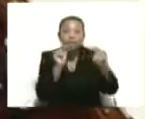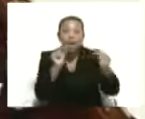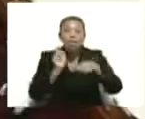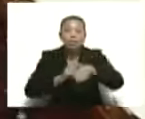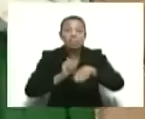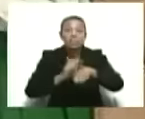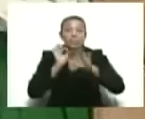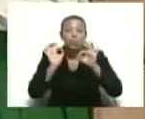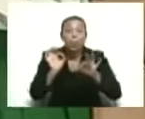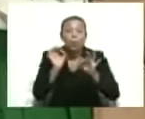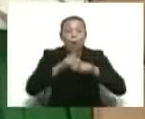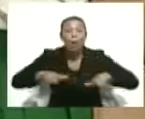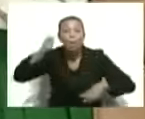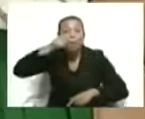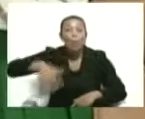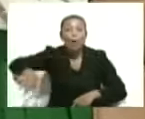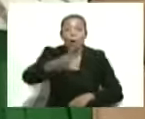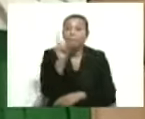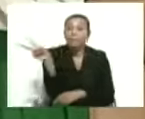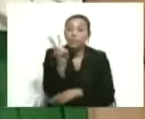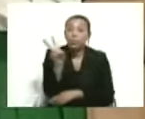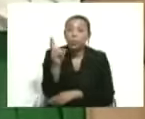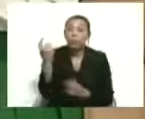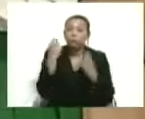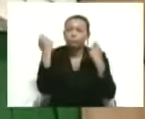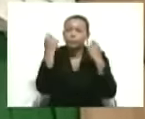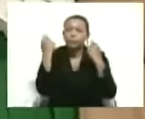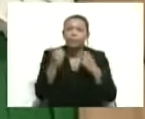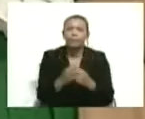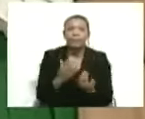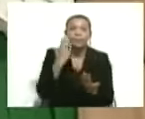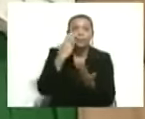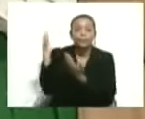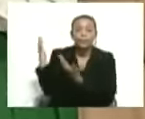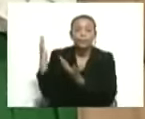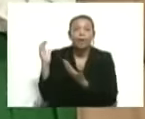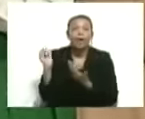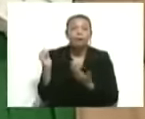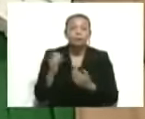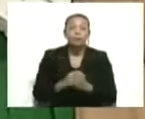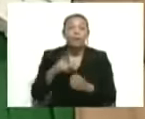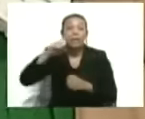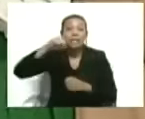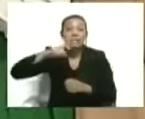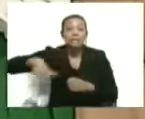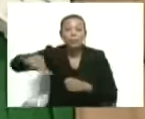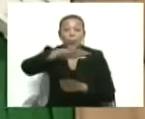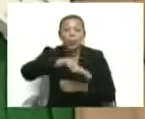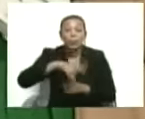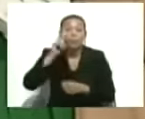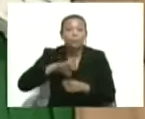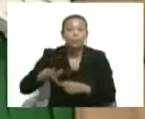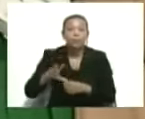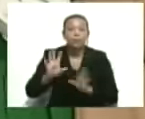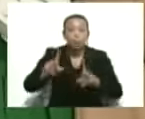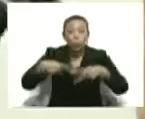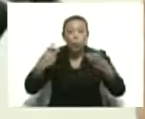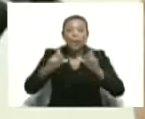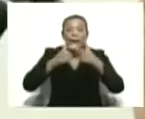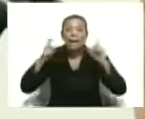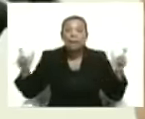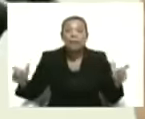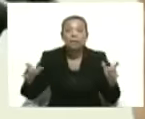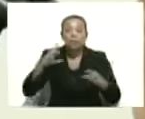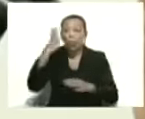al pueblo venezolano, junto a los representantes del poder popular, las necesidades de nuestro país. De las nuevas